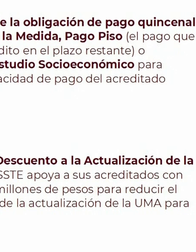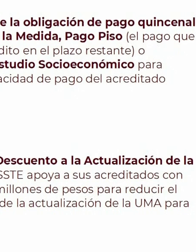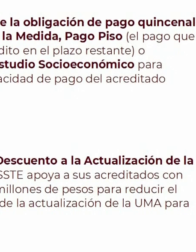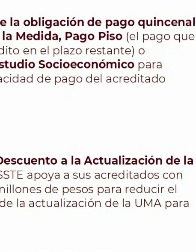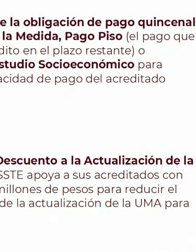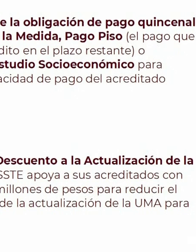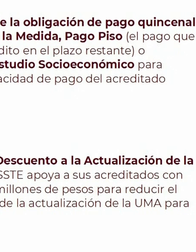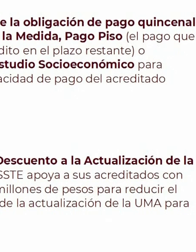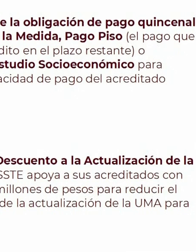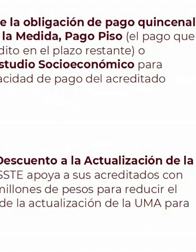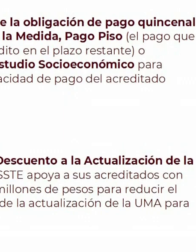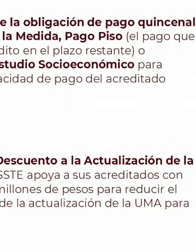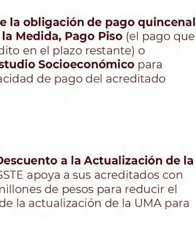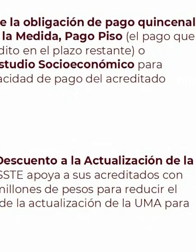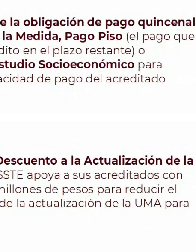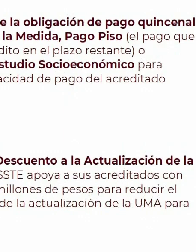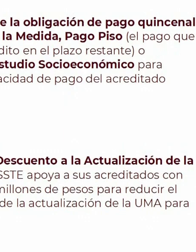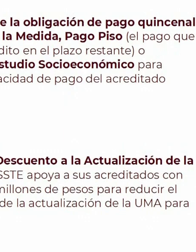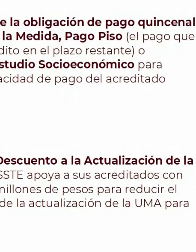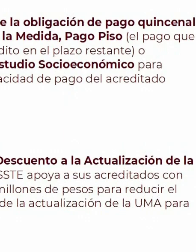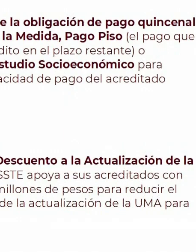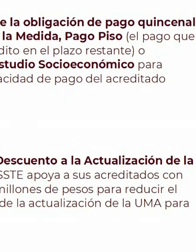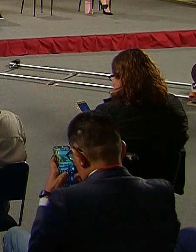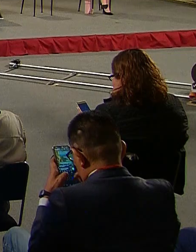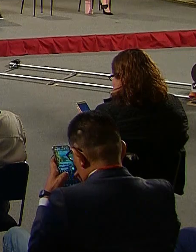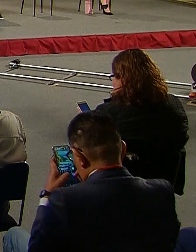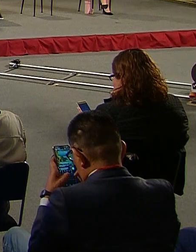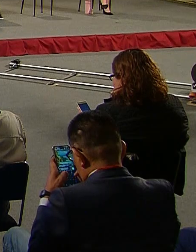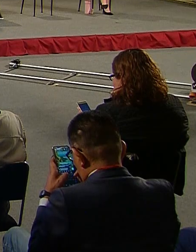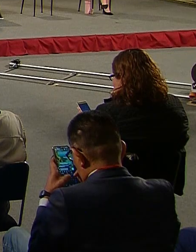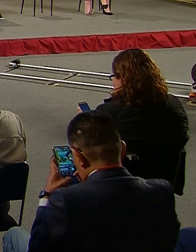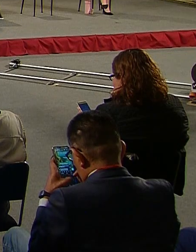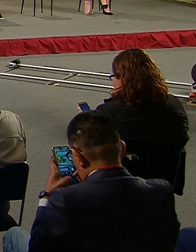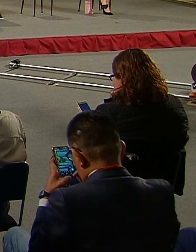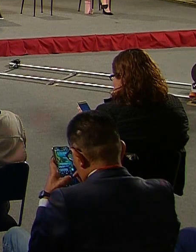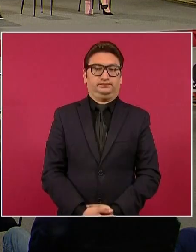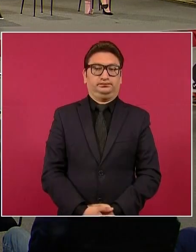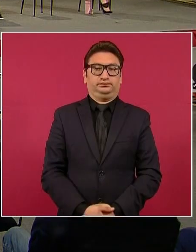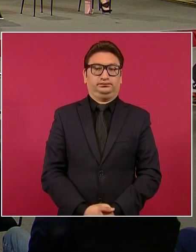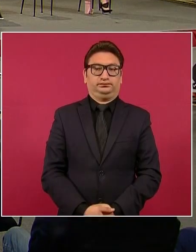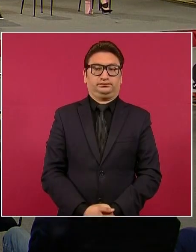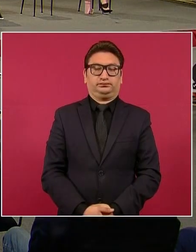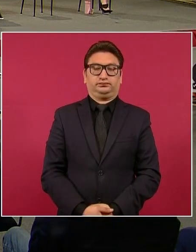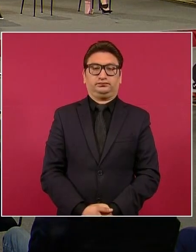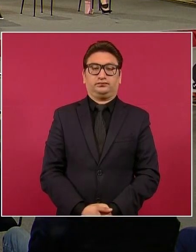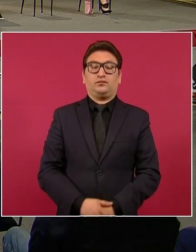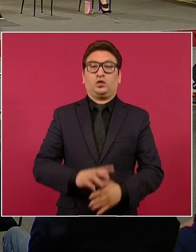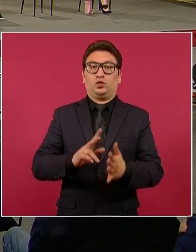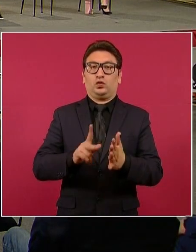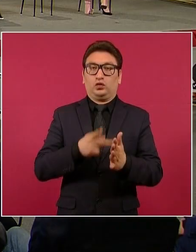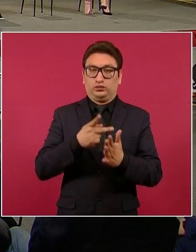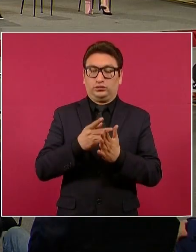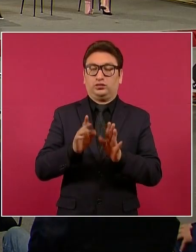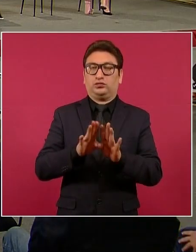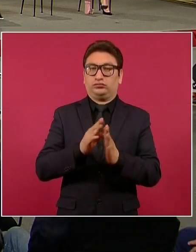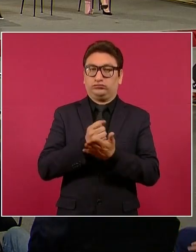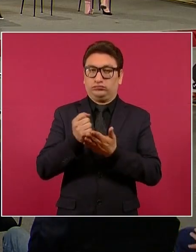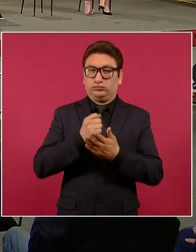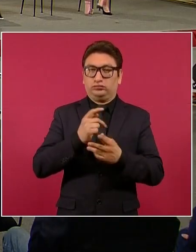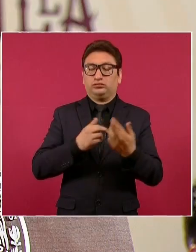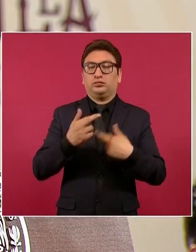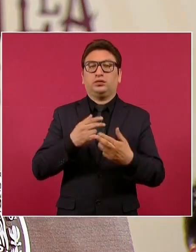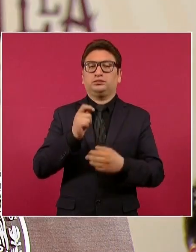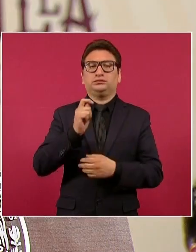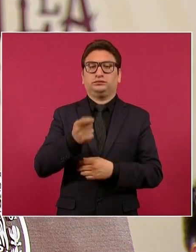tiene que venir el acreditado a buscarnos. Creo que eso también da un plus. Reestructuración total de liquidación.